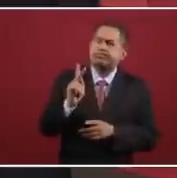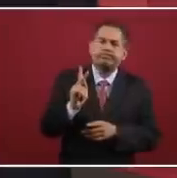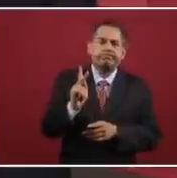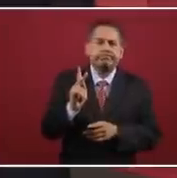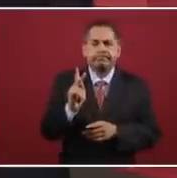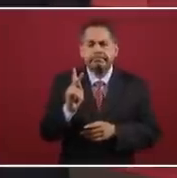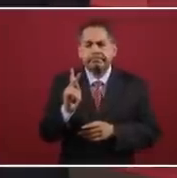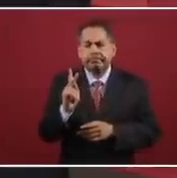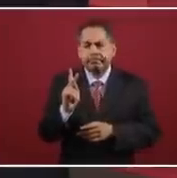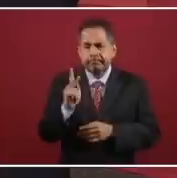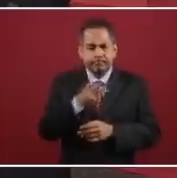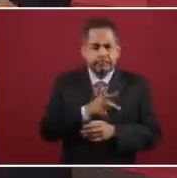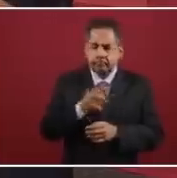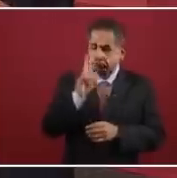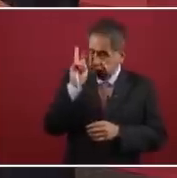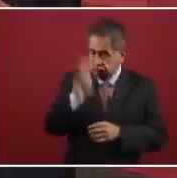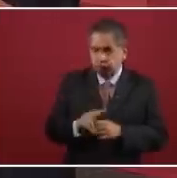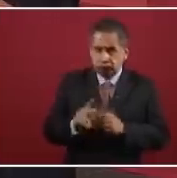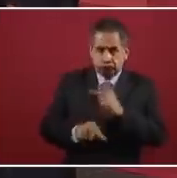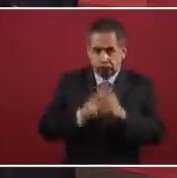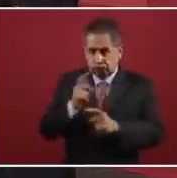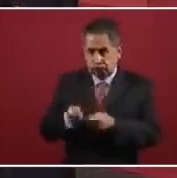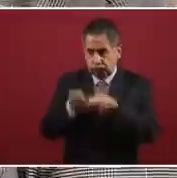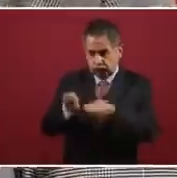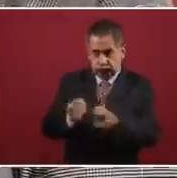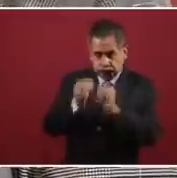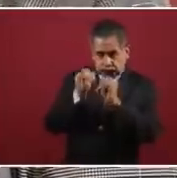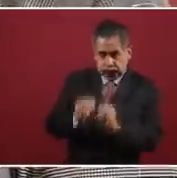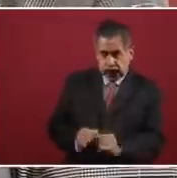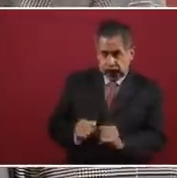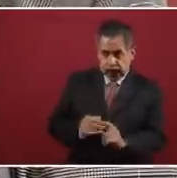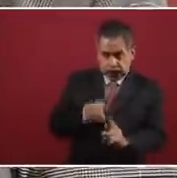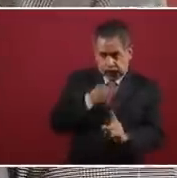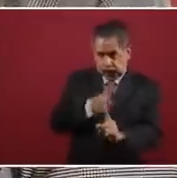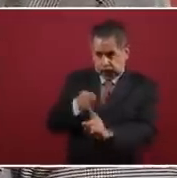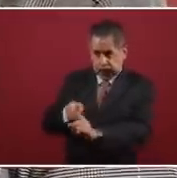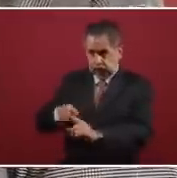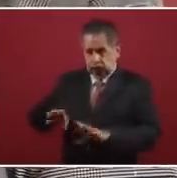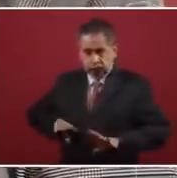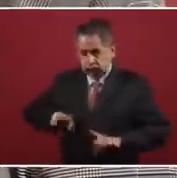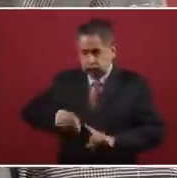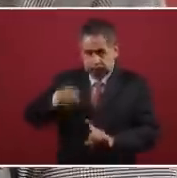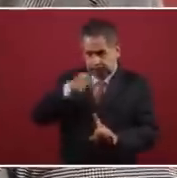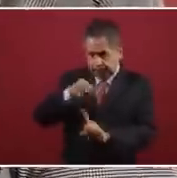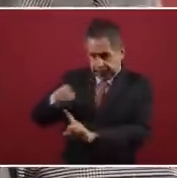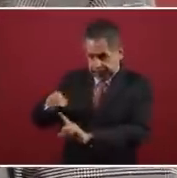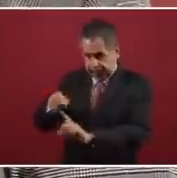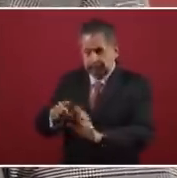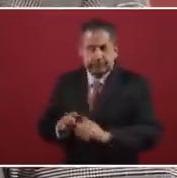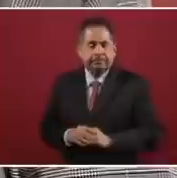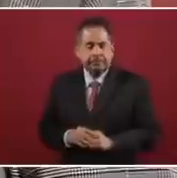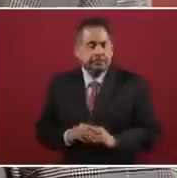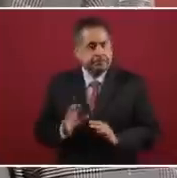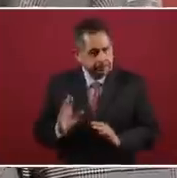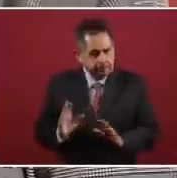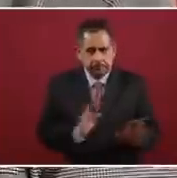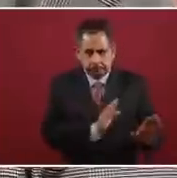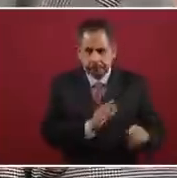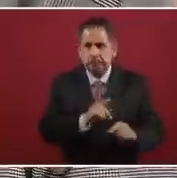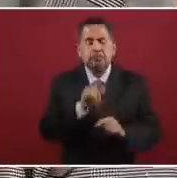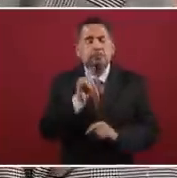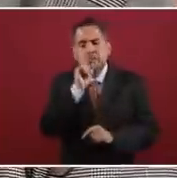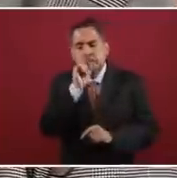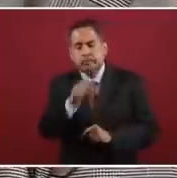el es individual el beneficio, el crédito, por una parte. Por otra,